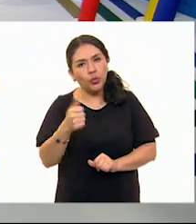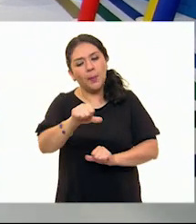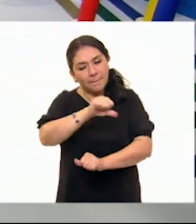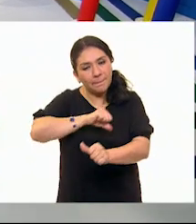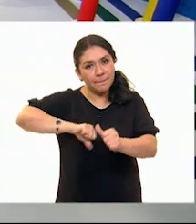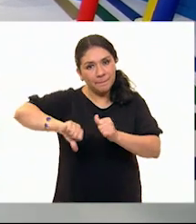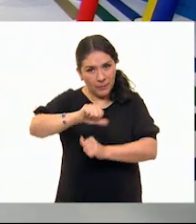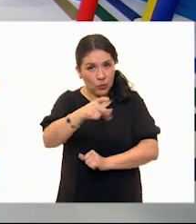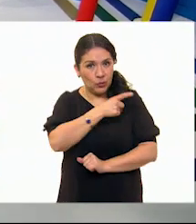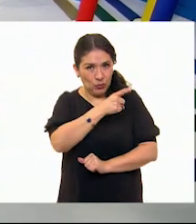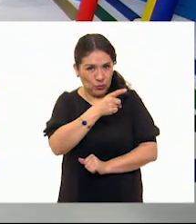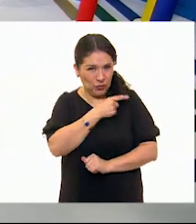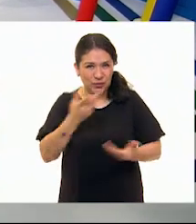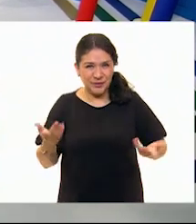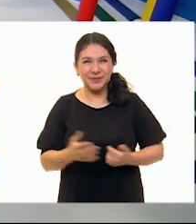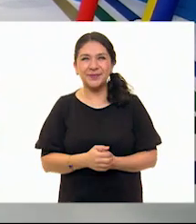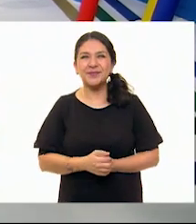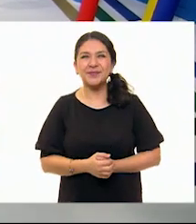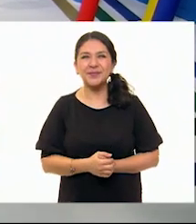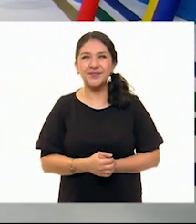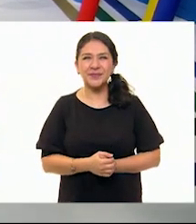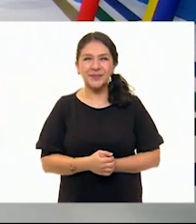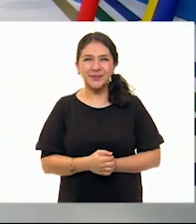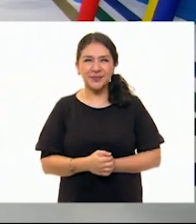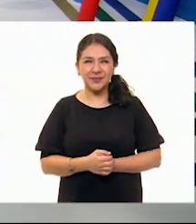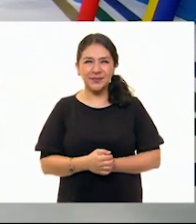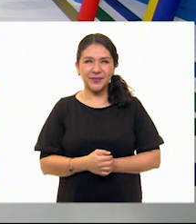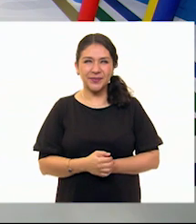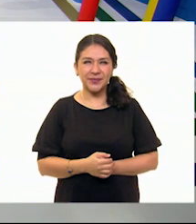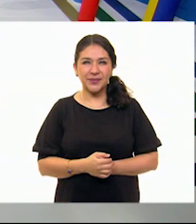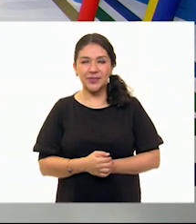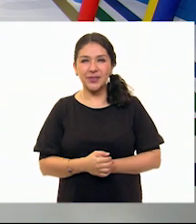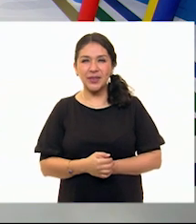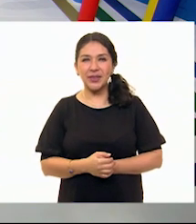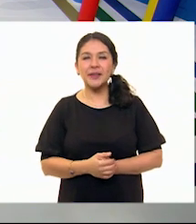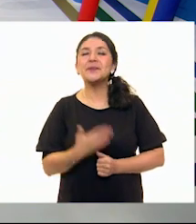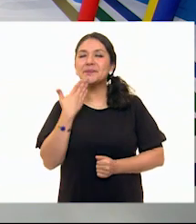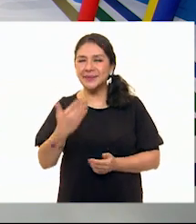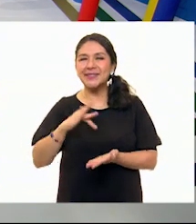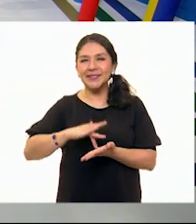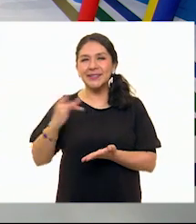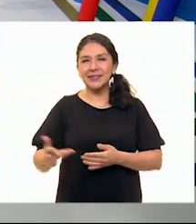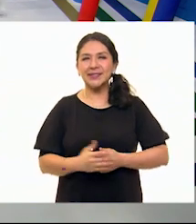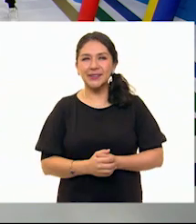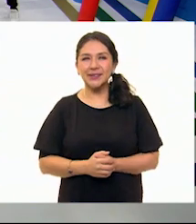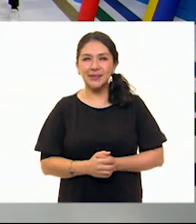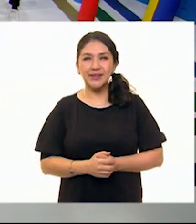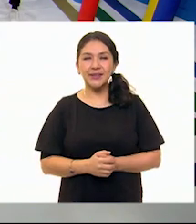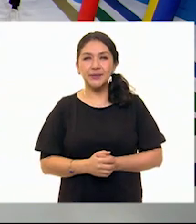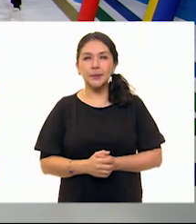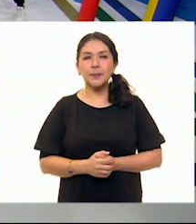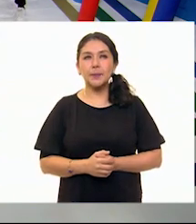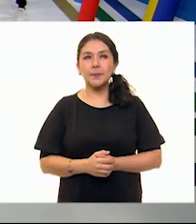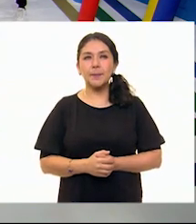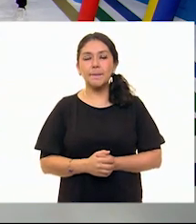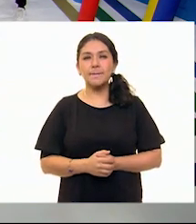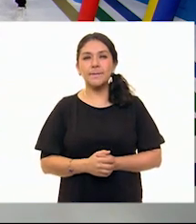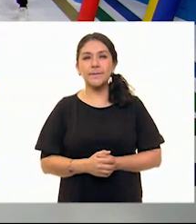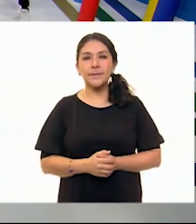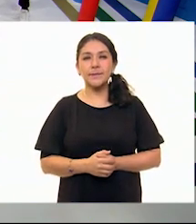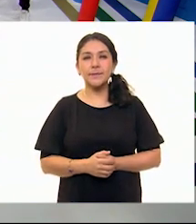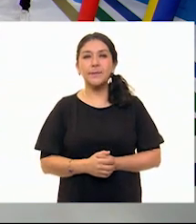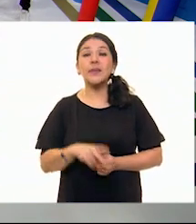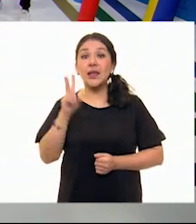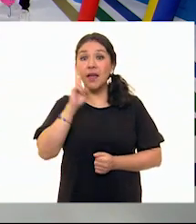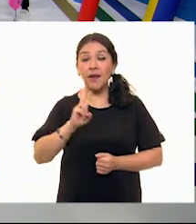Perfecto. Más bien, si estás solo, lo haces tú. Yo solito y si es por turnos, yo y no tú. Exacto. Gracias. Muy bien. Como si estuvieras sola o solo. A ver.